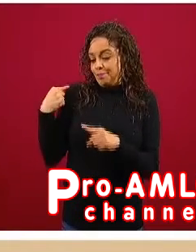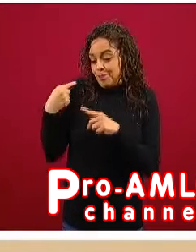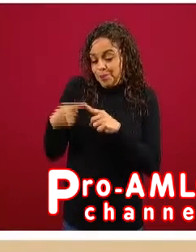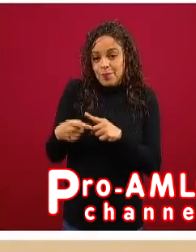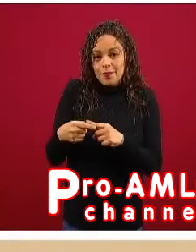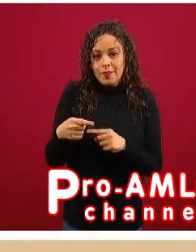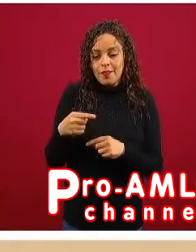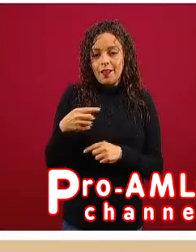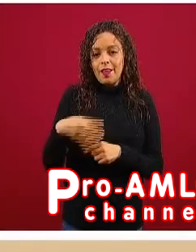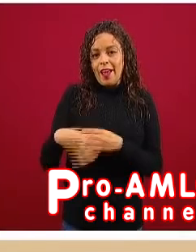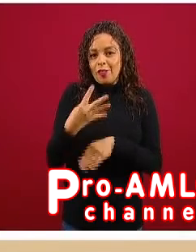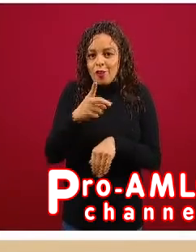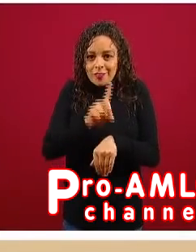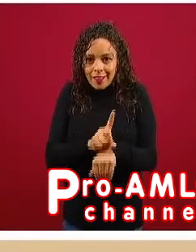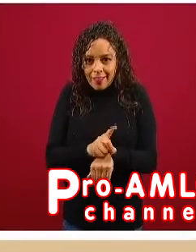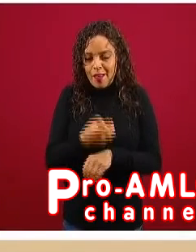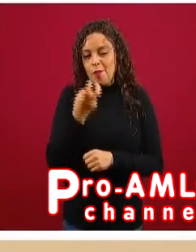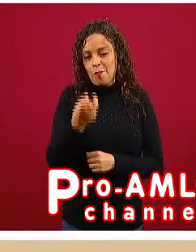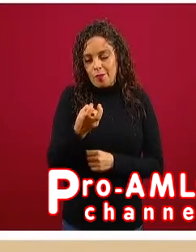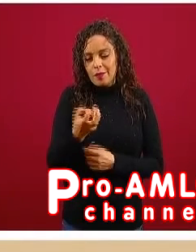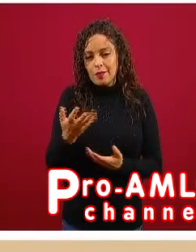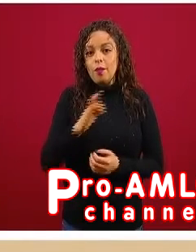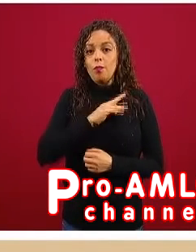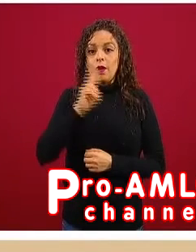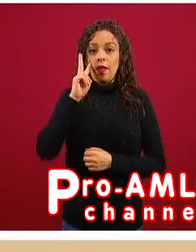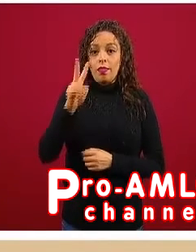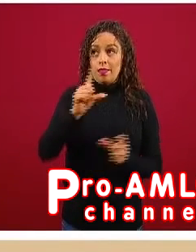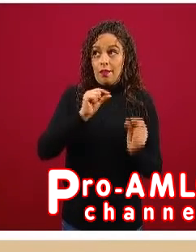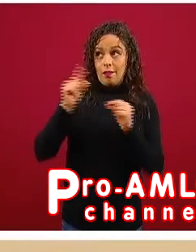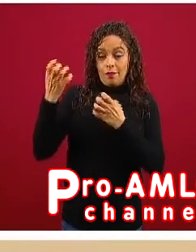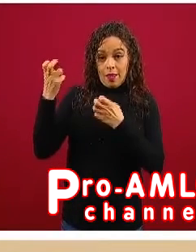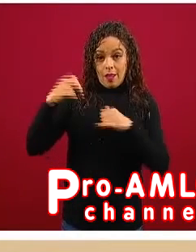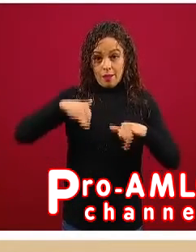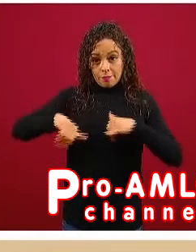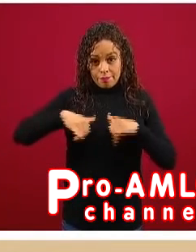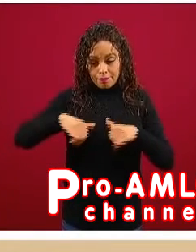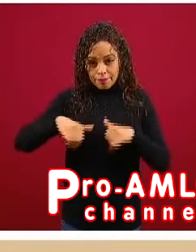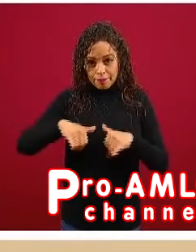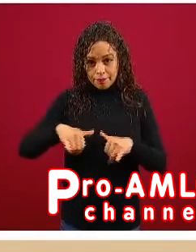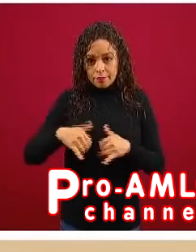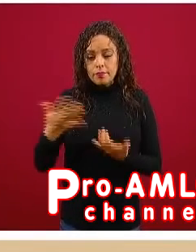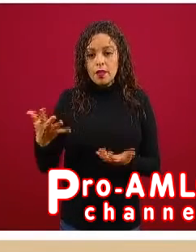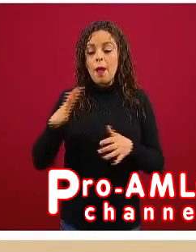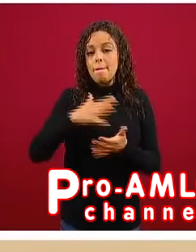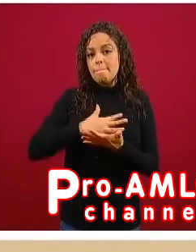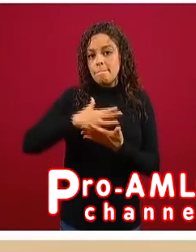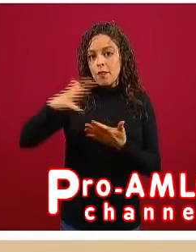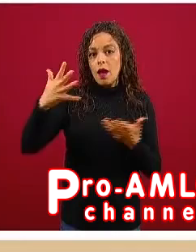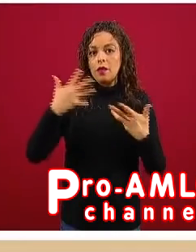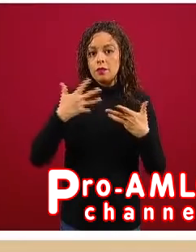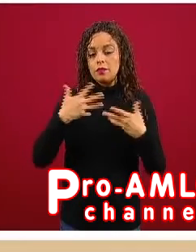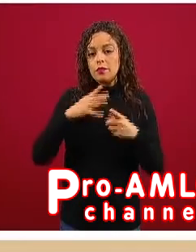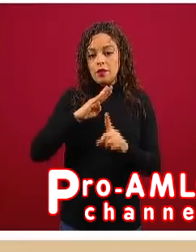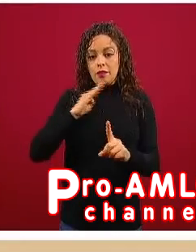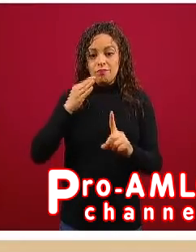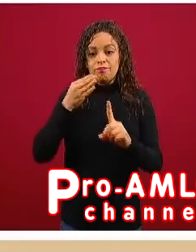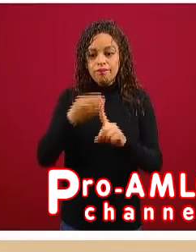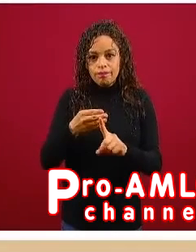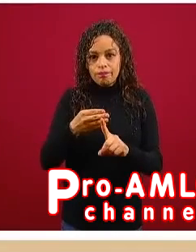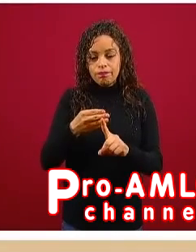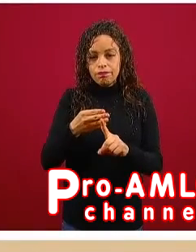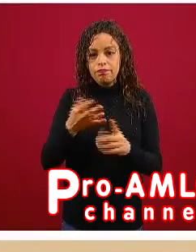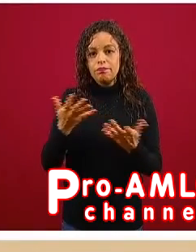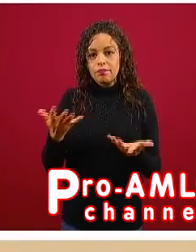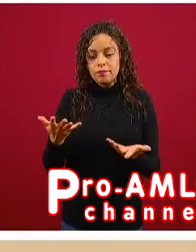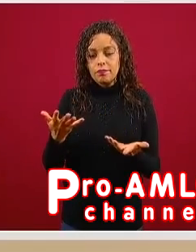pero igual podemos ver a través de esta diapositiva dónde se está teniendo la mayor carga de enfermedad en las entidades